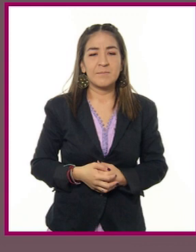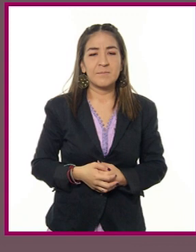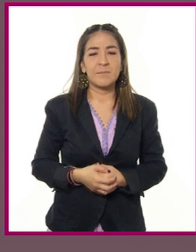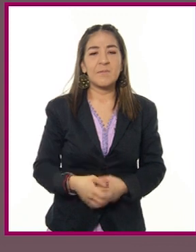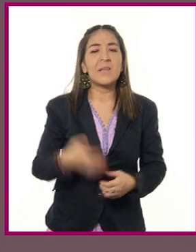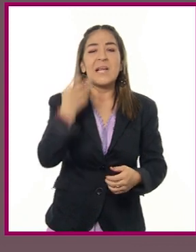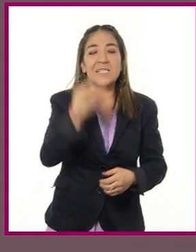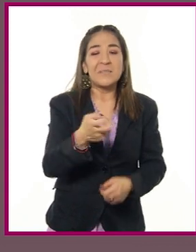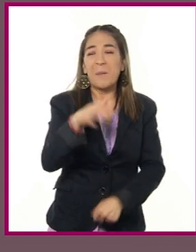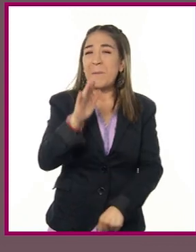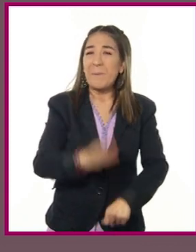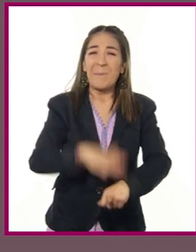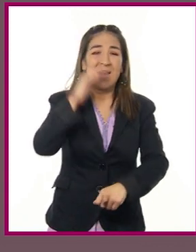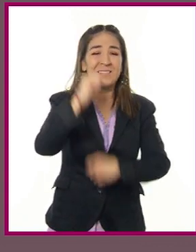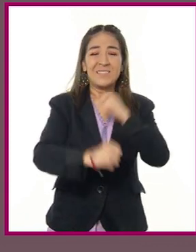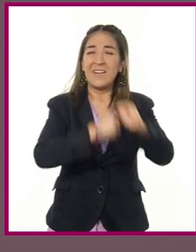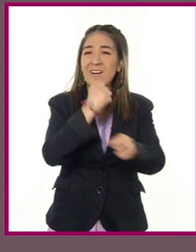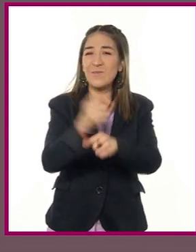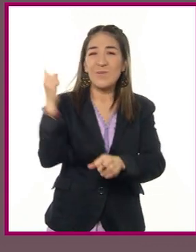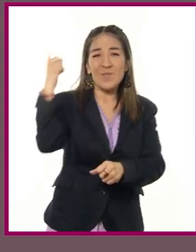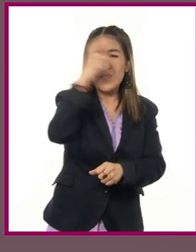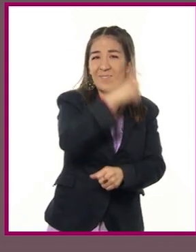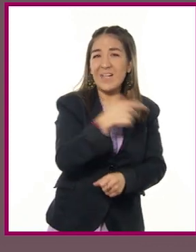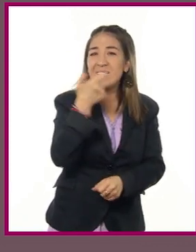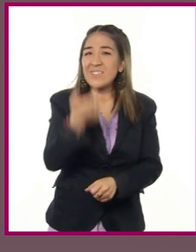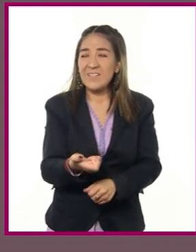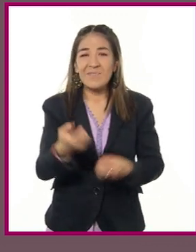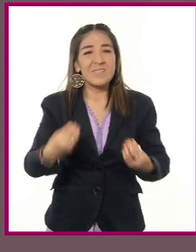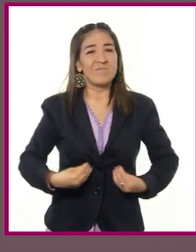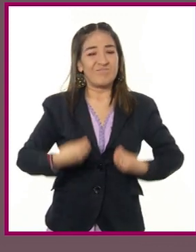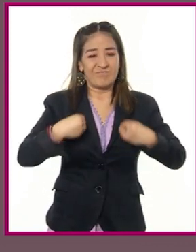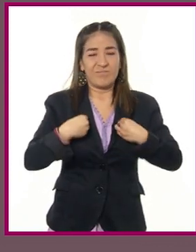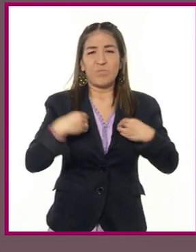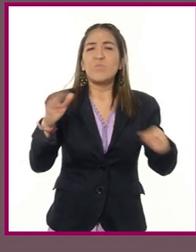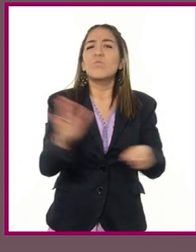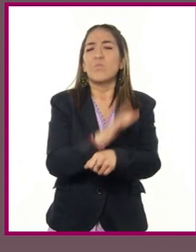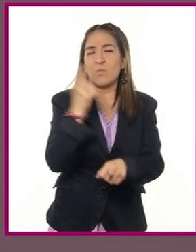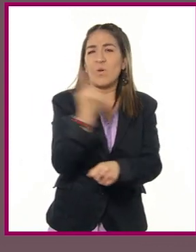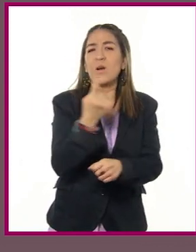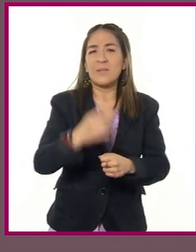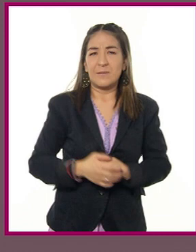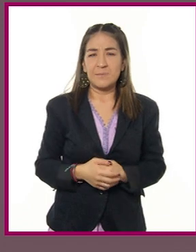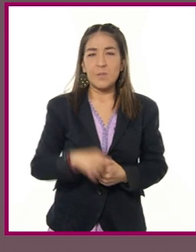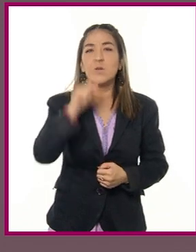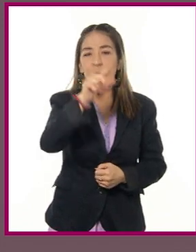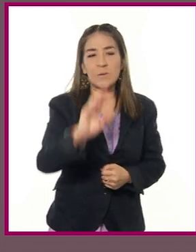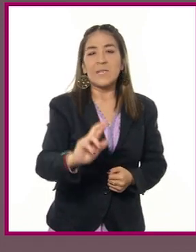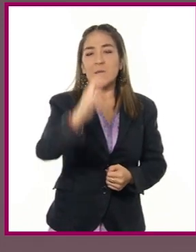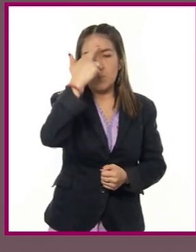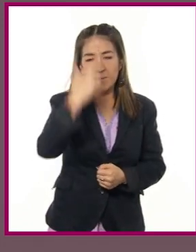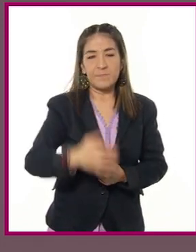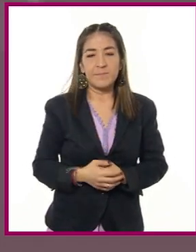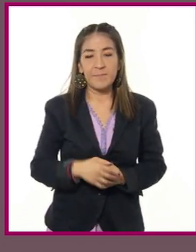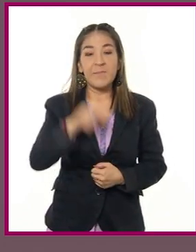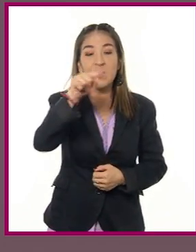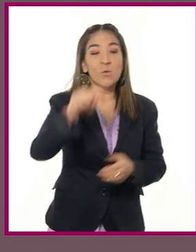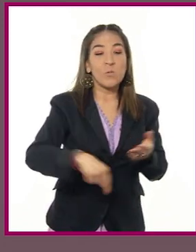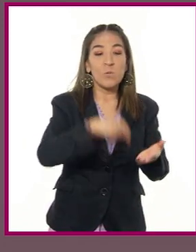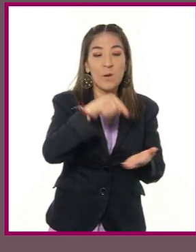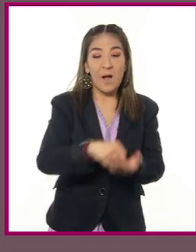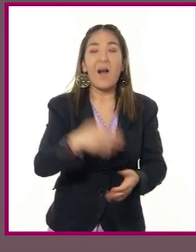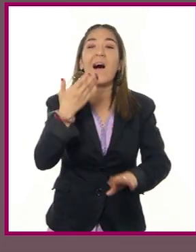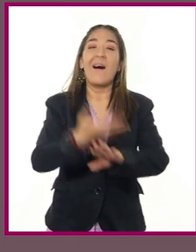el año más complicado que han vivido? ¿Por qué? ¿Recuerdan si en su localidad